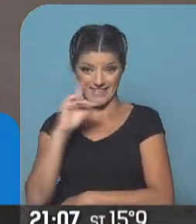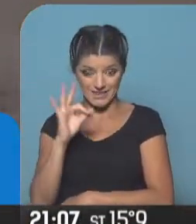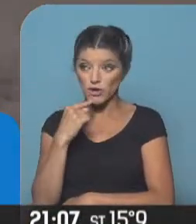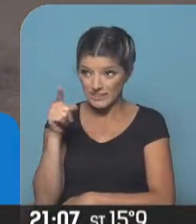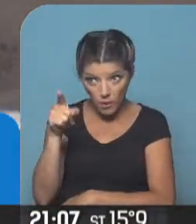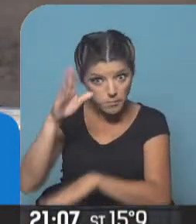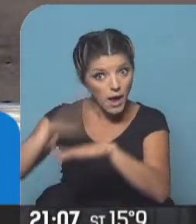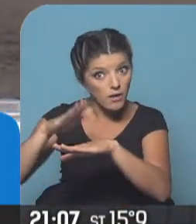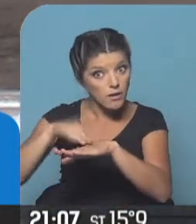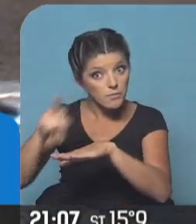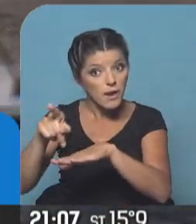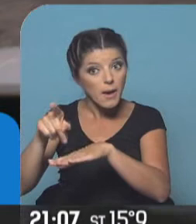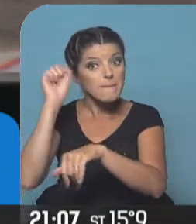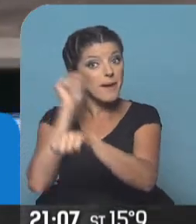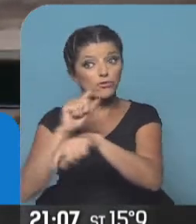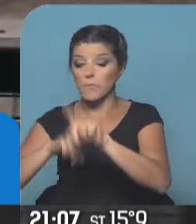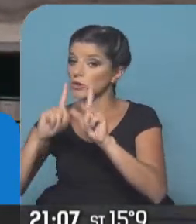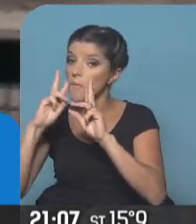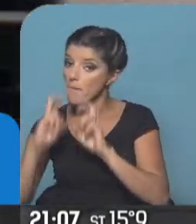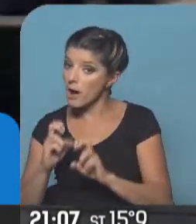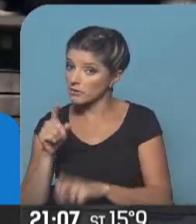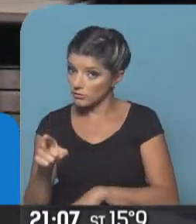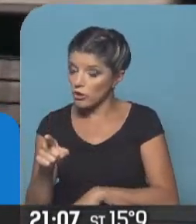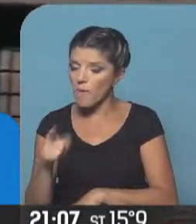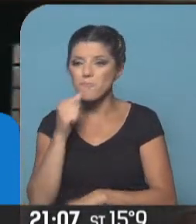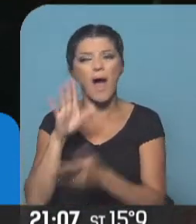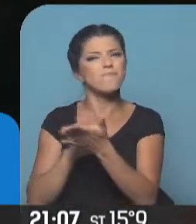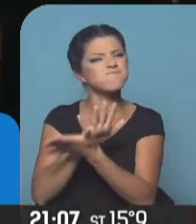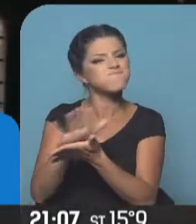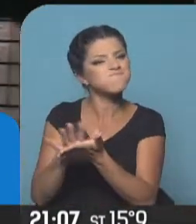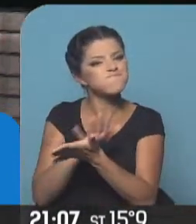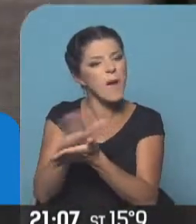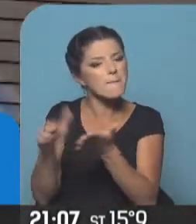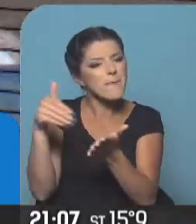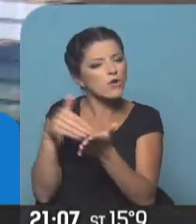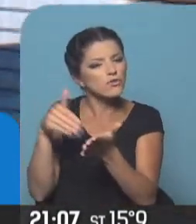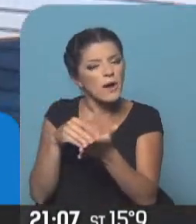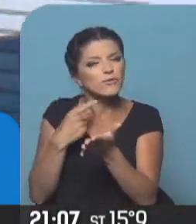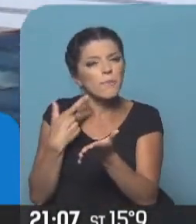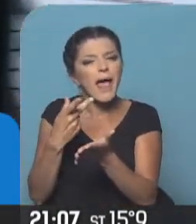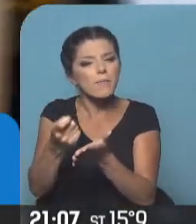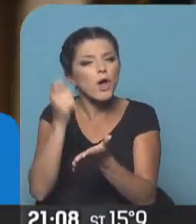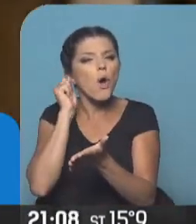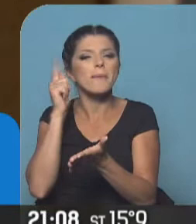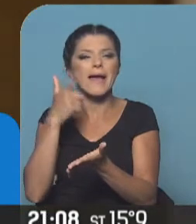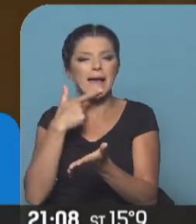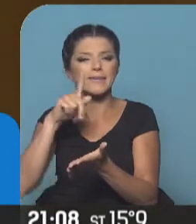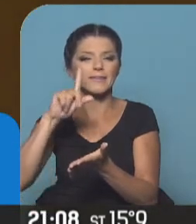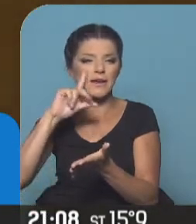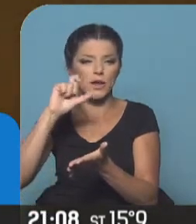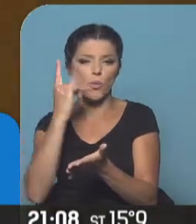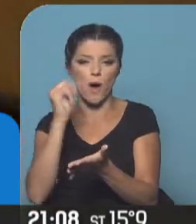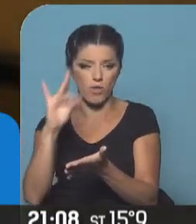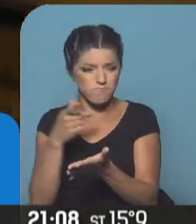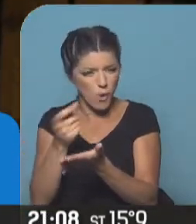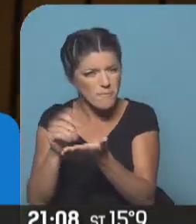Debido con prisión preventiva en esta causa por supuestas irregularidades multimillonarias en la compra de gas licuado. El magistrado reclamó